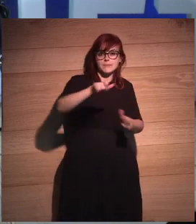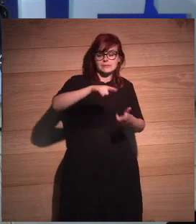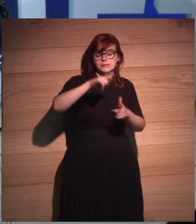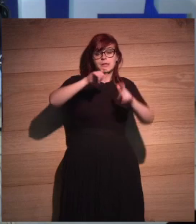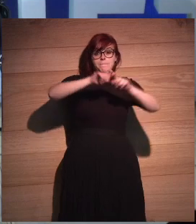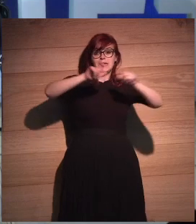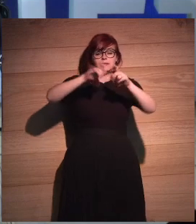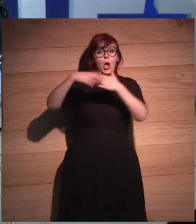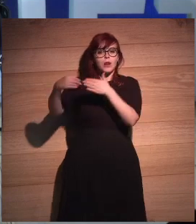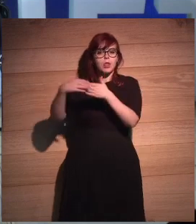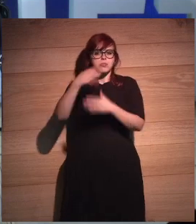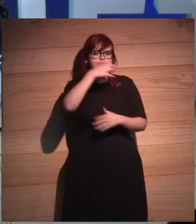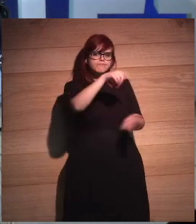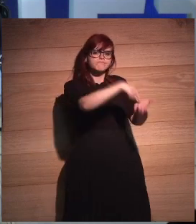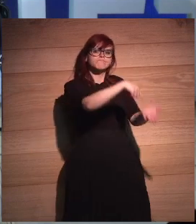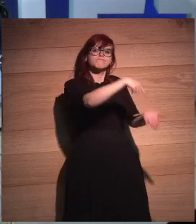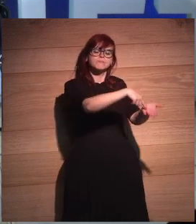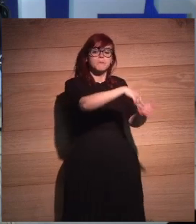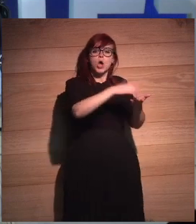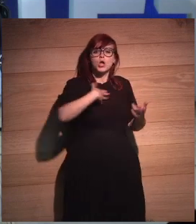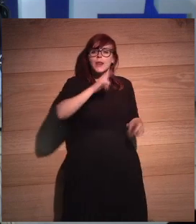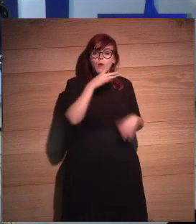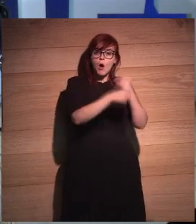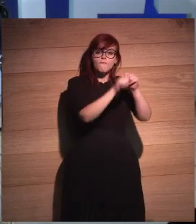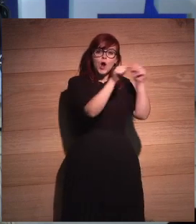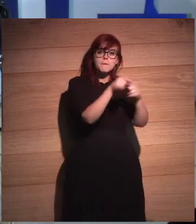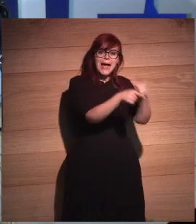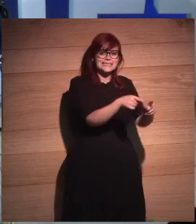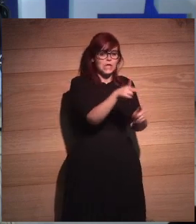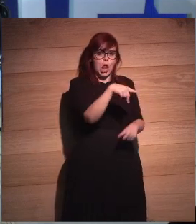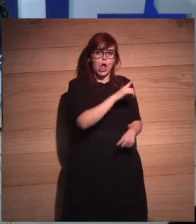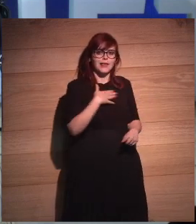de sus clientes, diciéndoles yo no quiero que lo hagas así. Que se